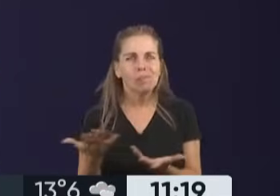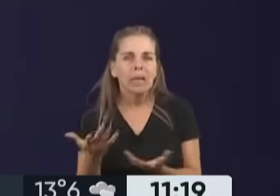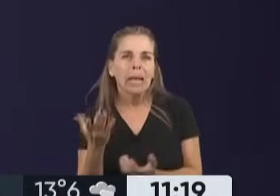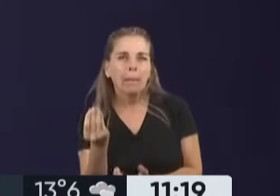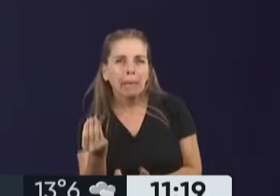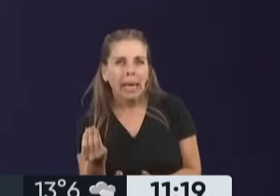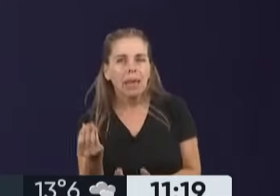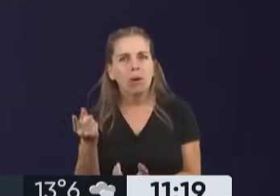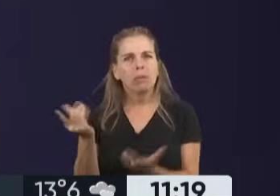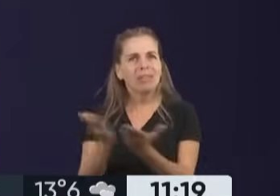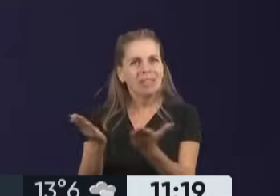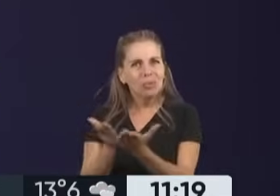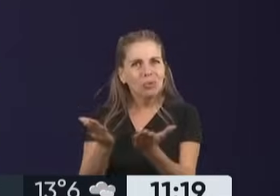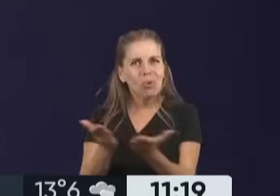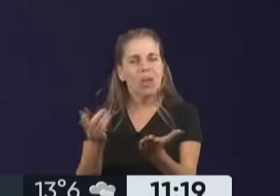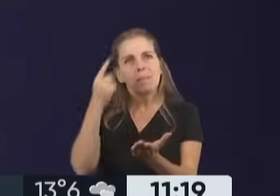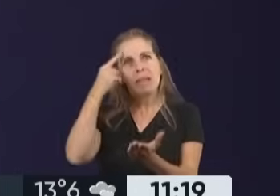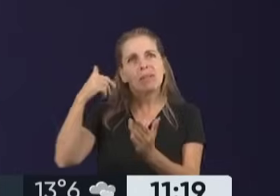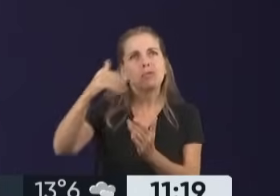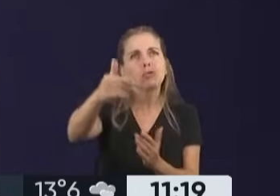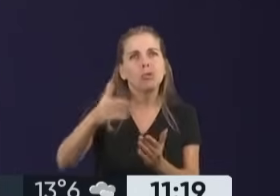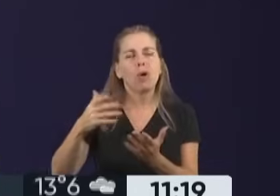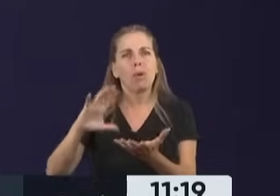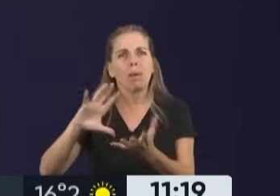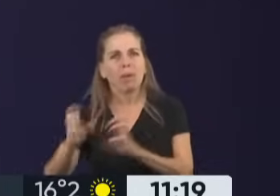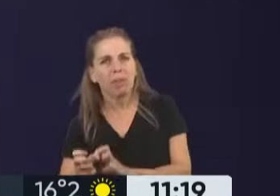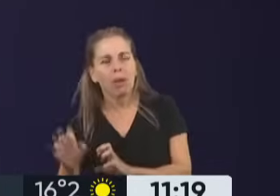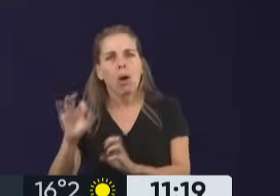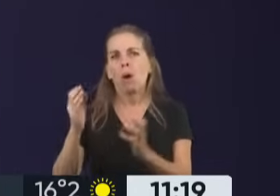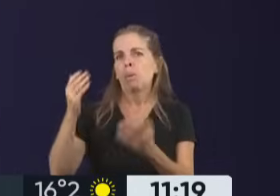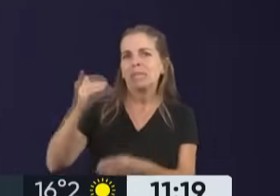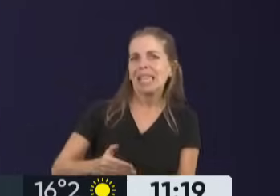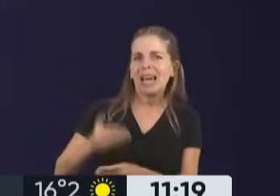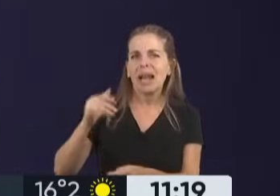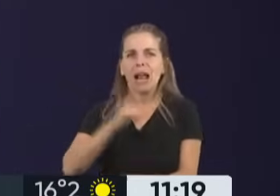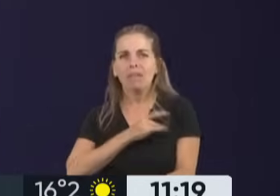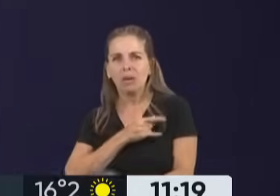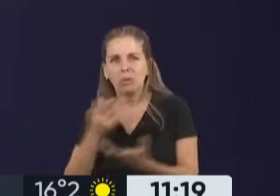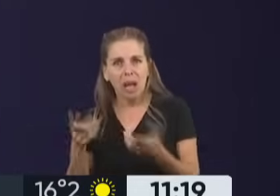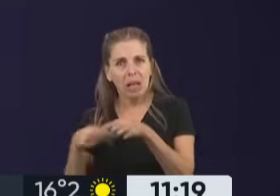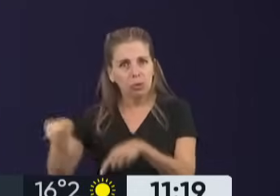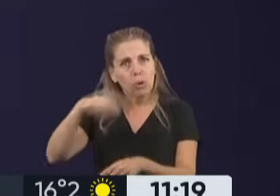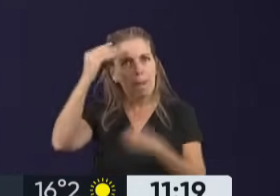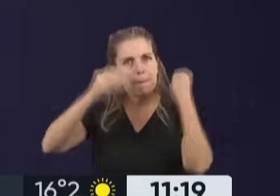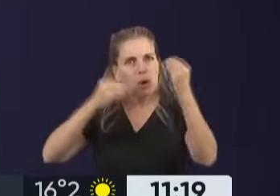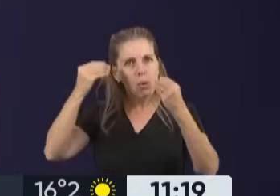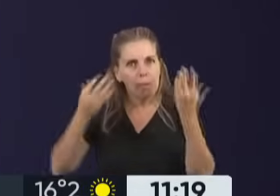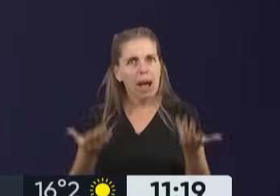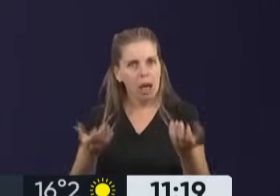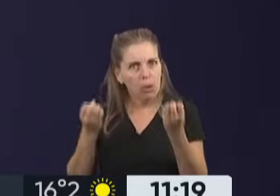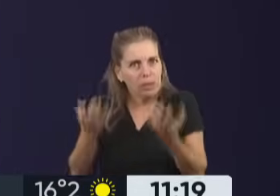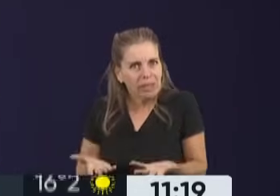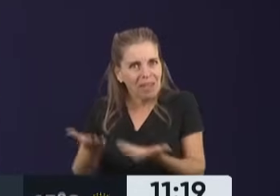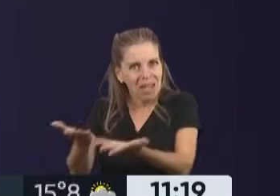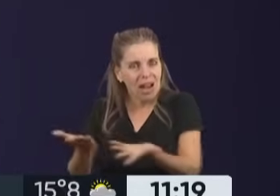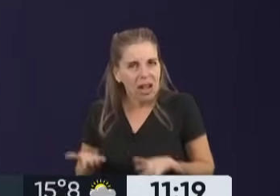futuro académico, y eso desprenderá el futuro en otras cuestiones, pero que el futuro académico está en riesgo, y